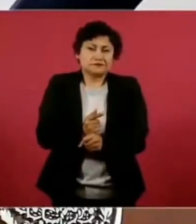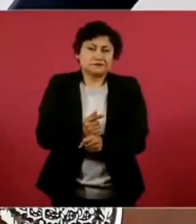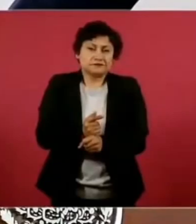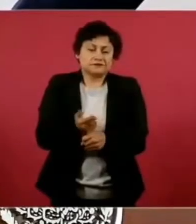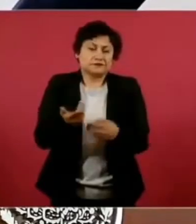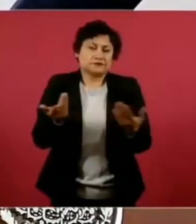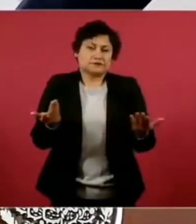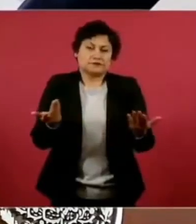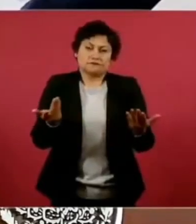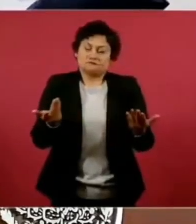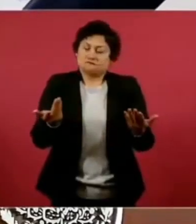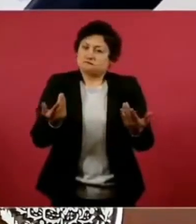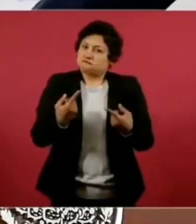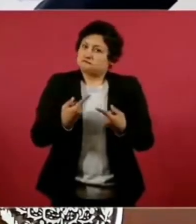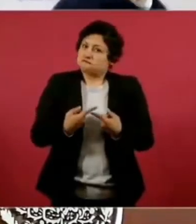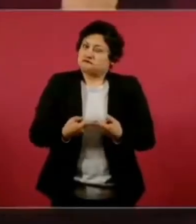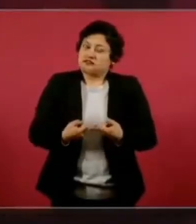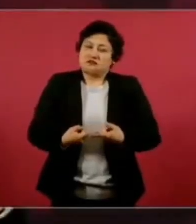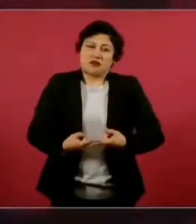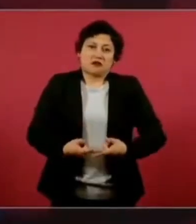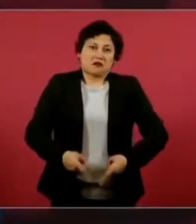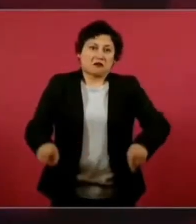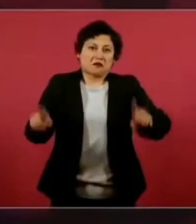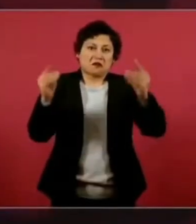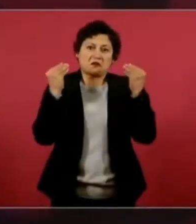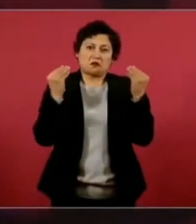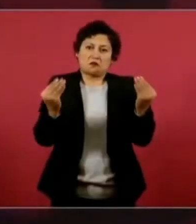una diferencia como del cielo a la tierra.